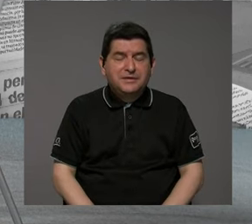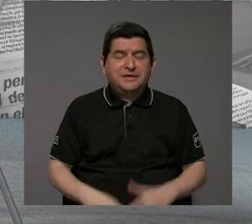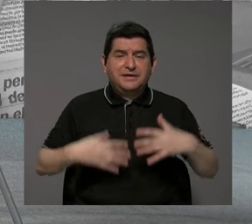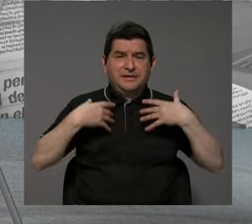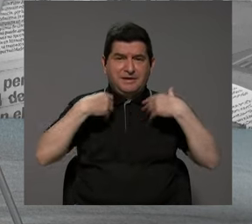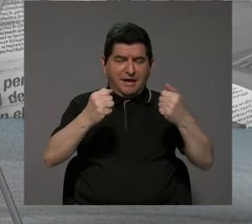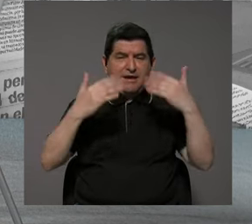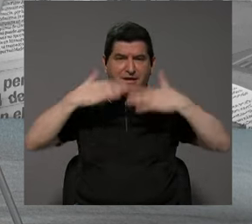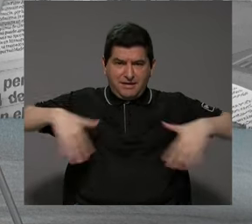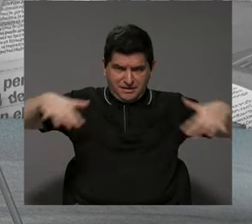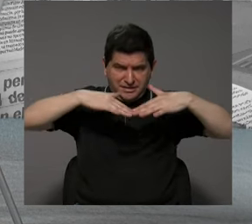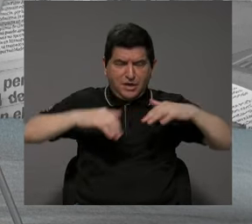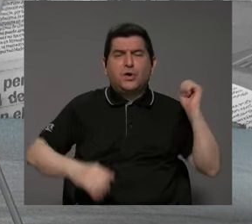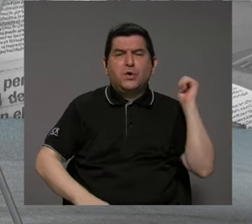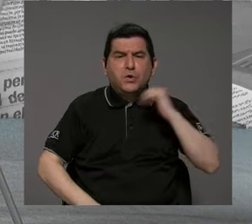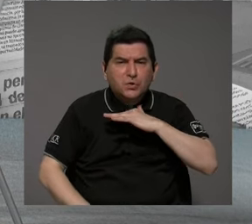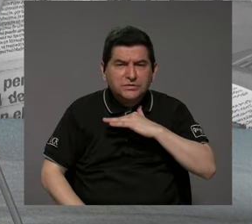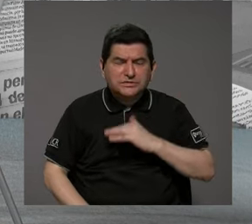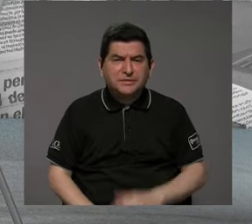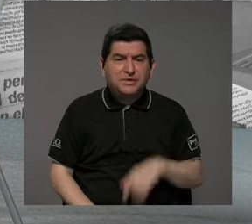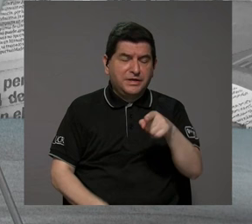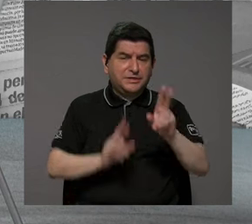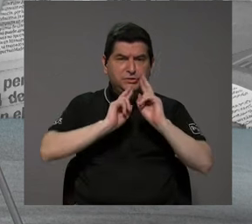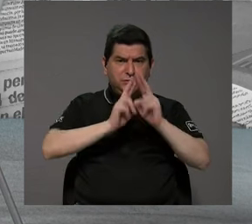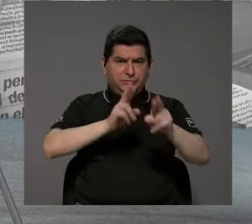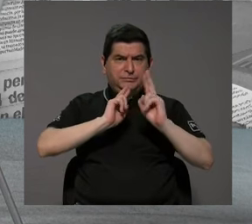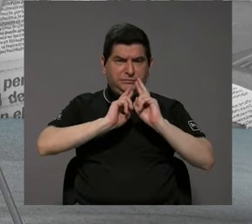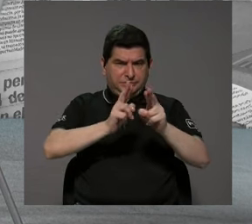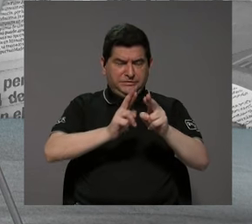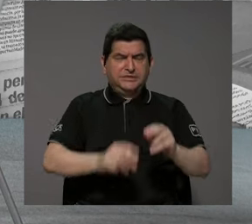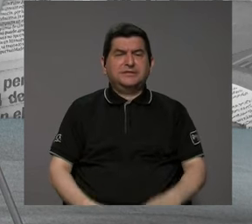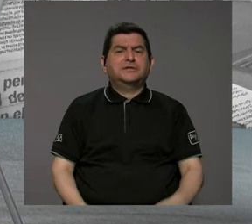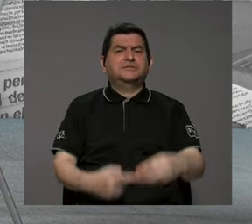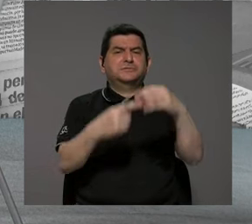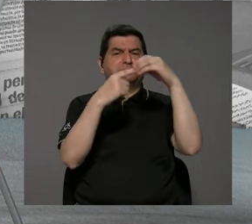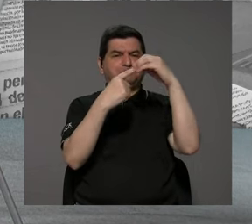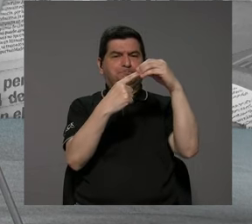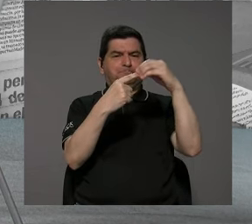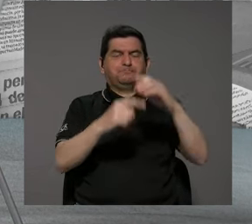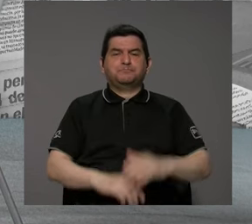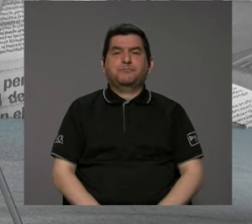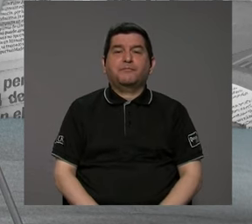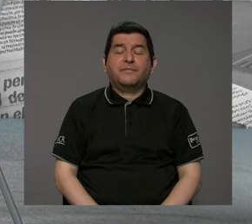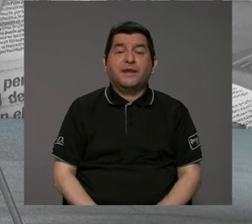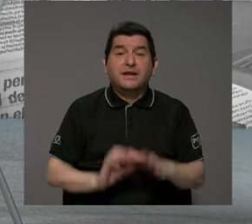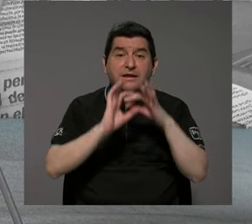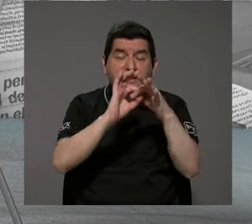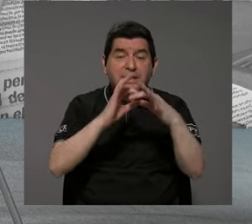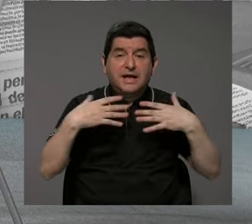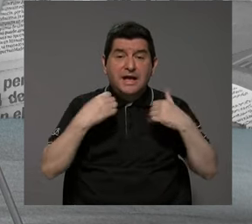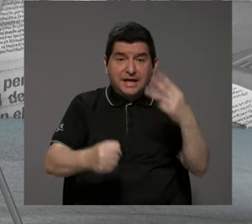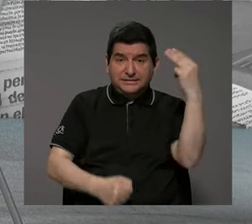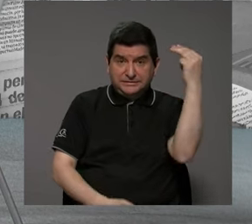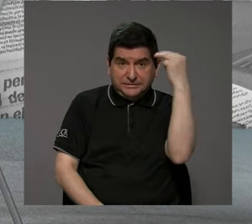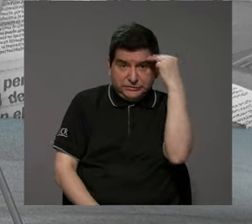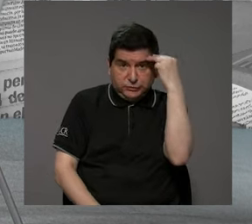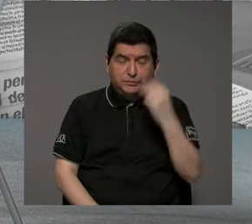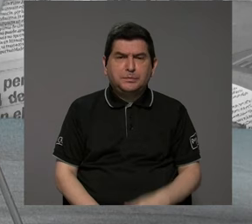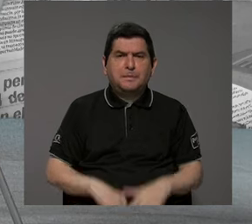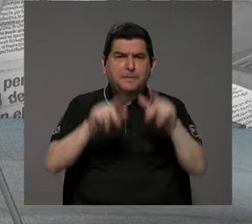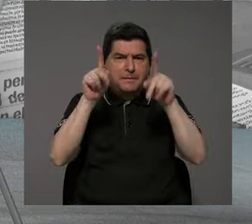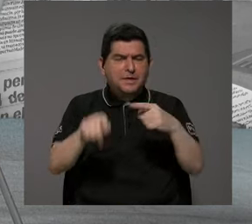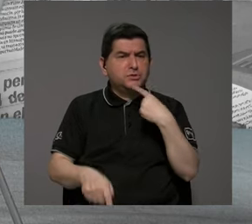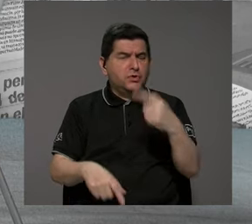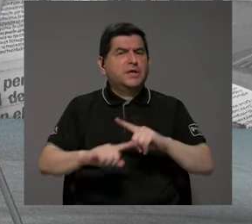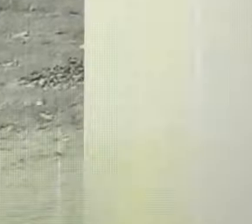de Salud Ambiental o contaminación ambiental Esos son los resultados más importantes en lo que se refiere a la Salud Mental la gente nos